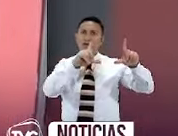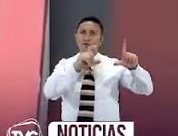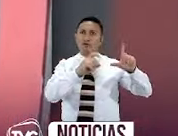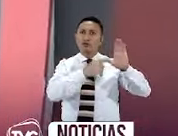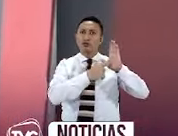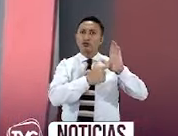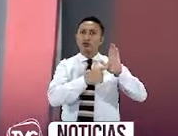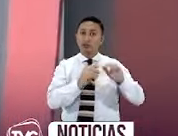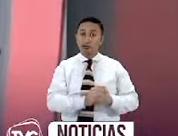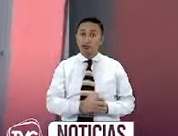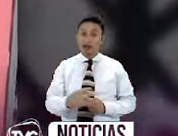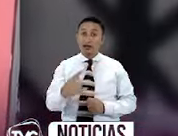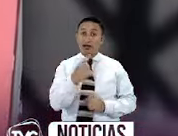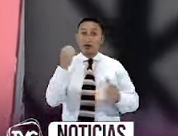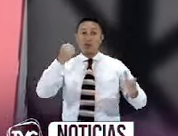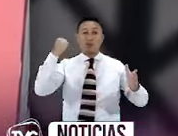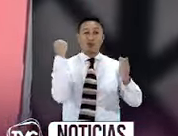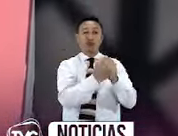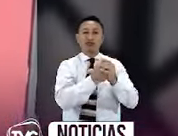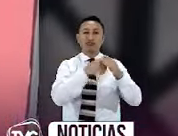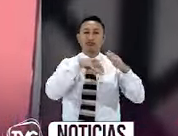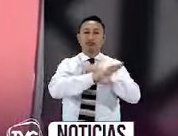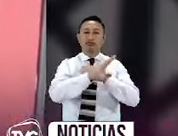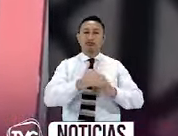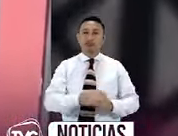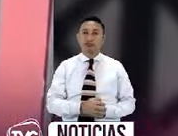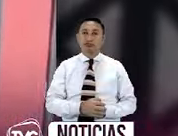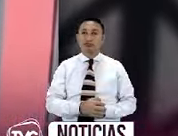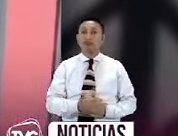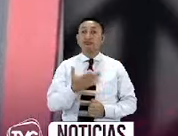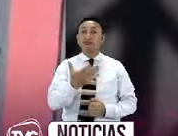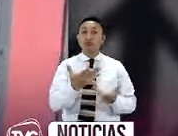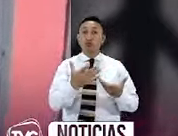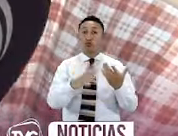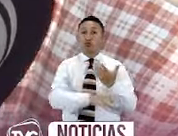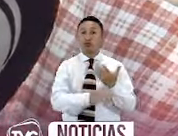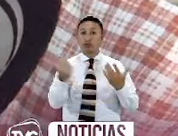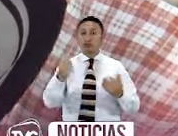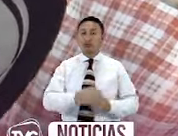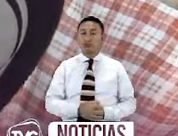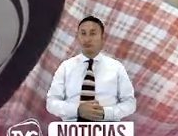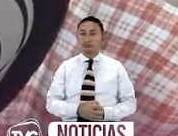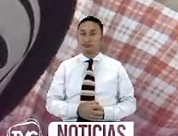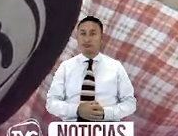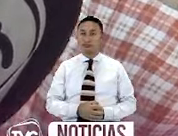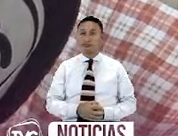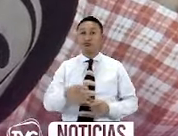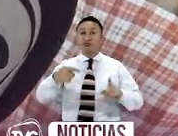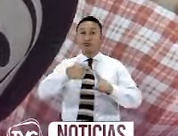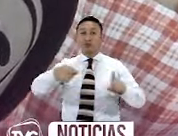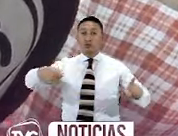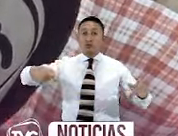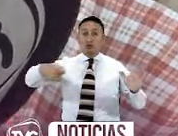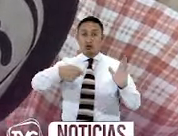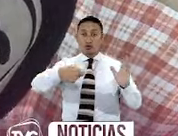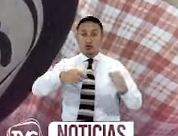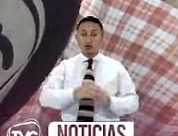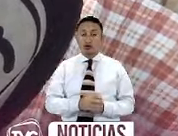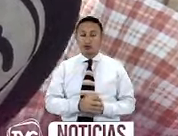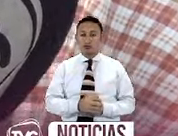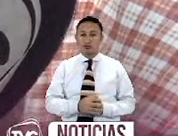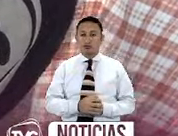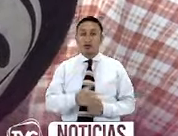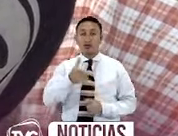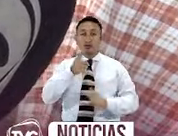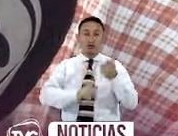rompieron la ventana para ingresar. Se le llevaron lo que pudieron. Se me llevaron cuchillos, se me llevaron licores,